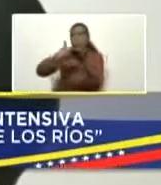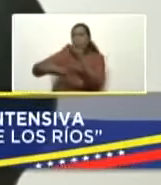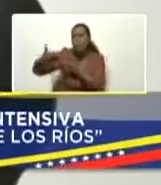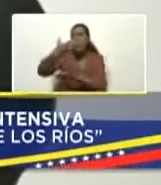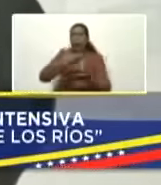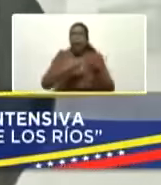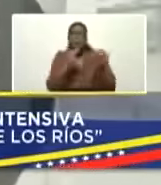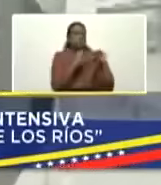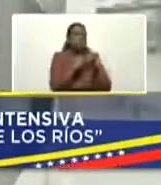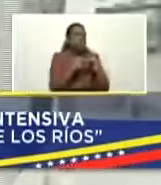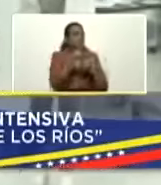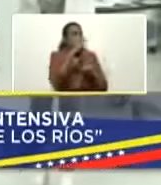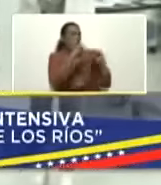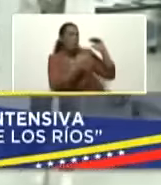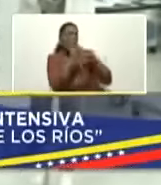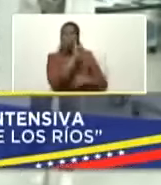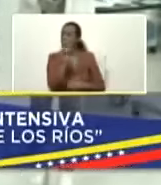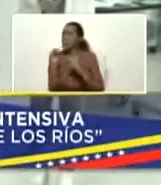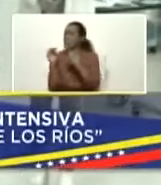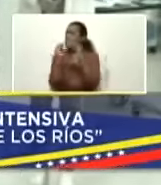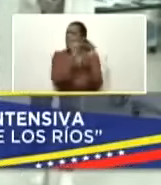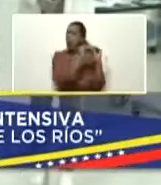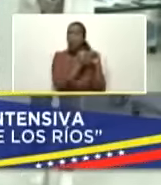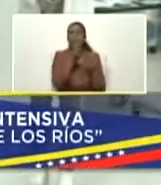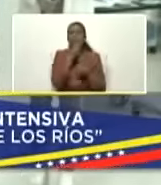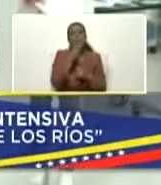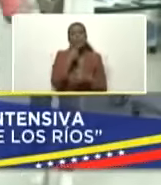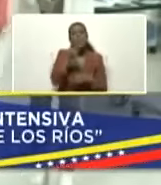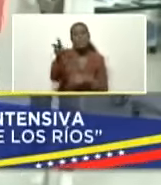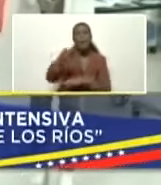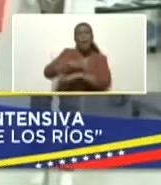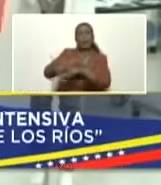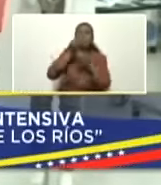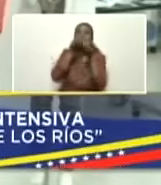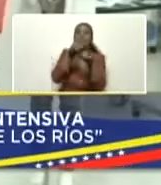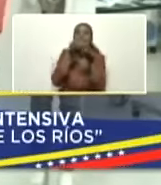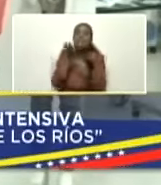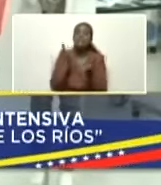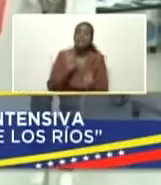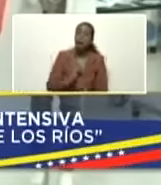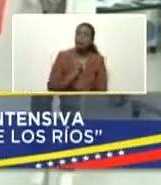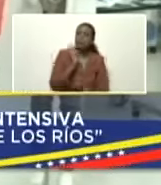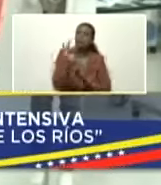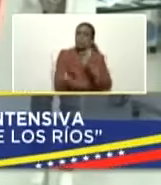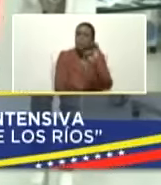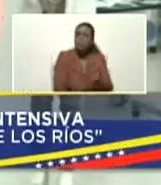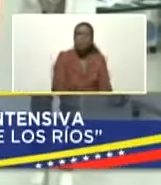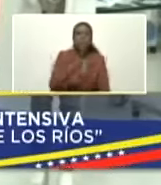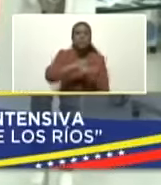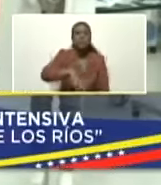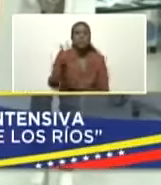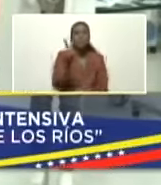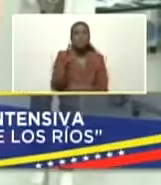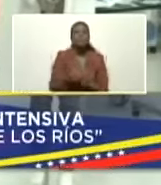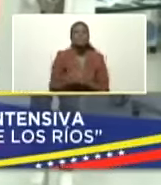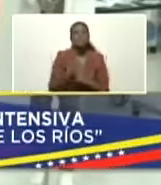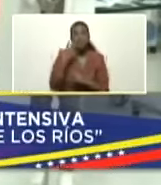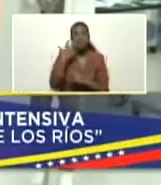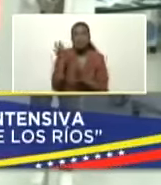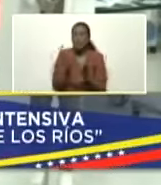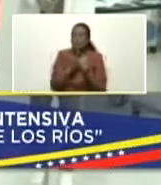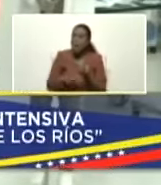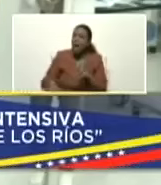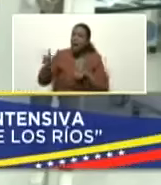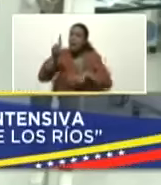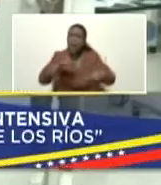al mundo por igual. Qué bonito se ve, mi comandante, y el mensaje que usted transmite a toda Venezuela, a cada espacio